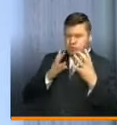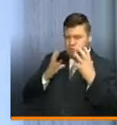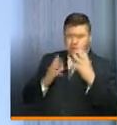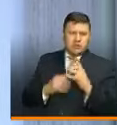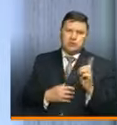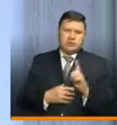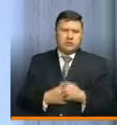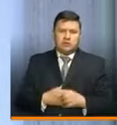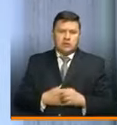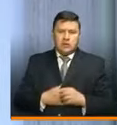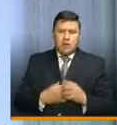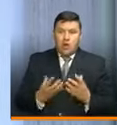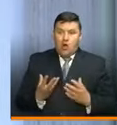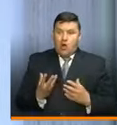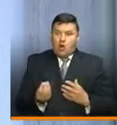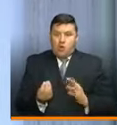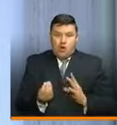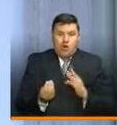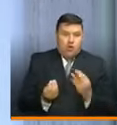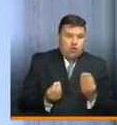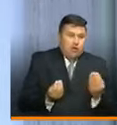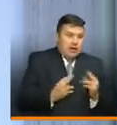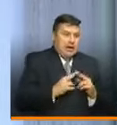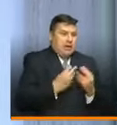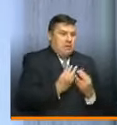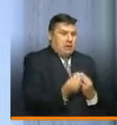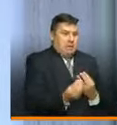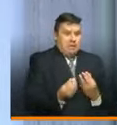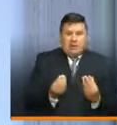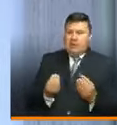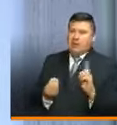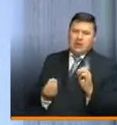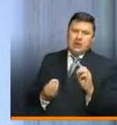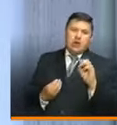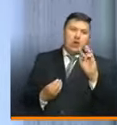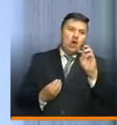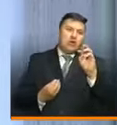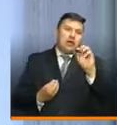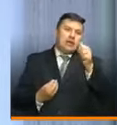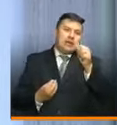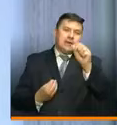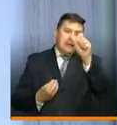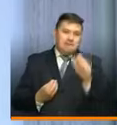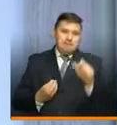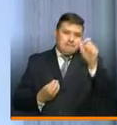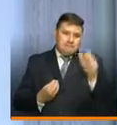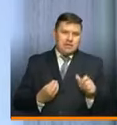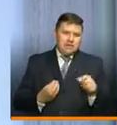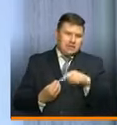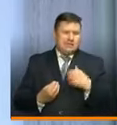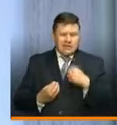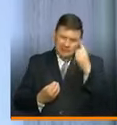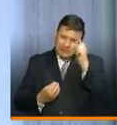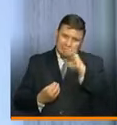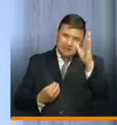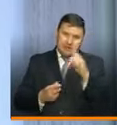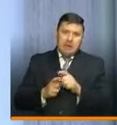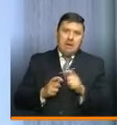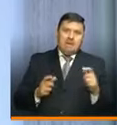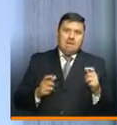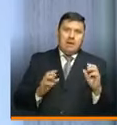no asistencia a reuniones en donde haya más de 8 o 10 personas, evitar, por supuesto, a los